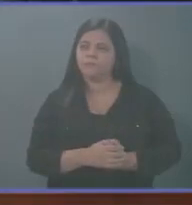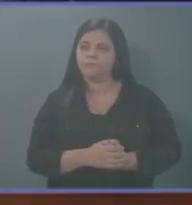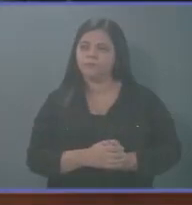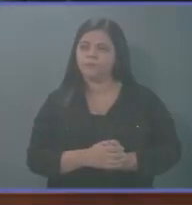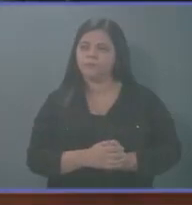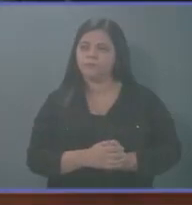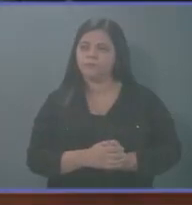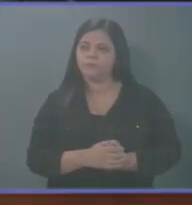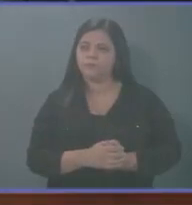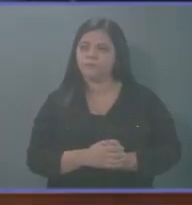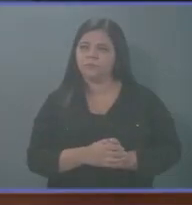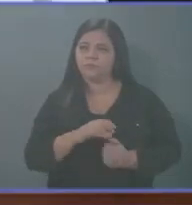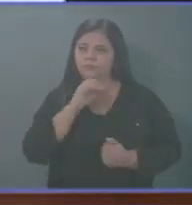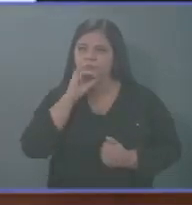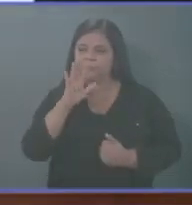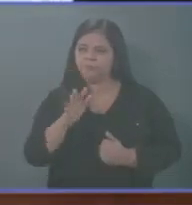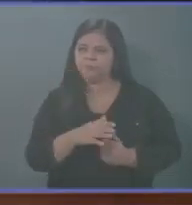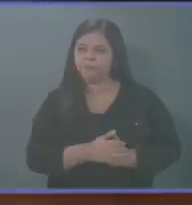Habla